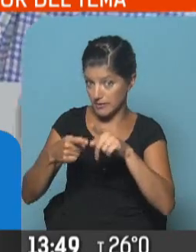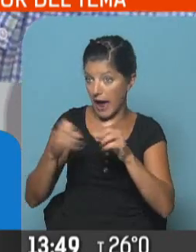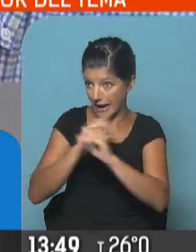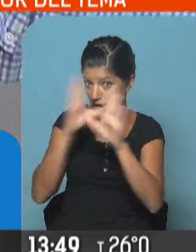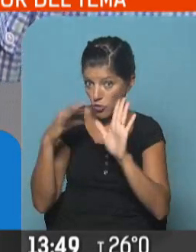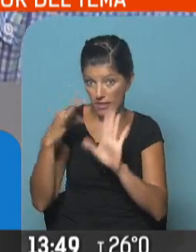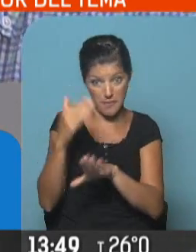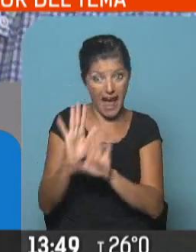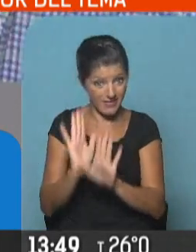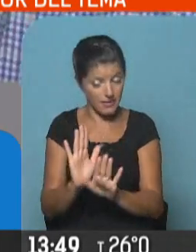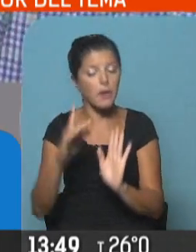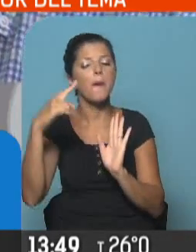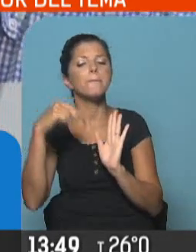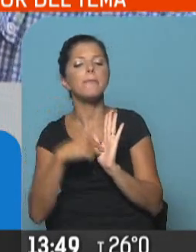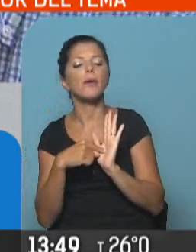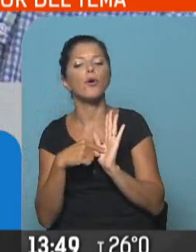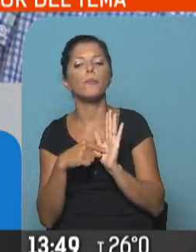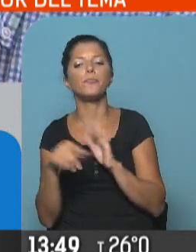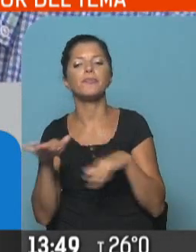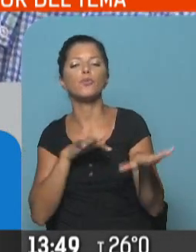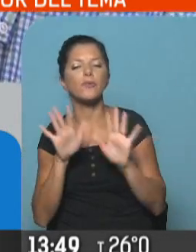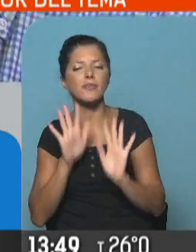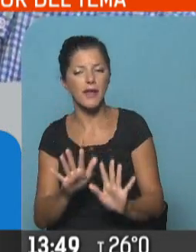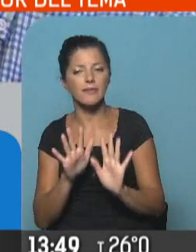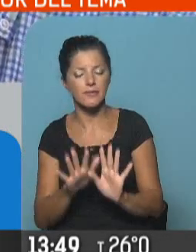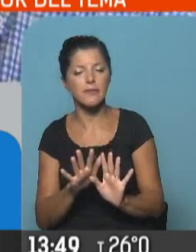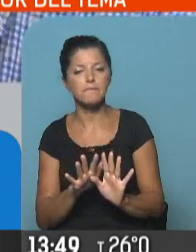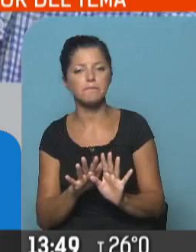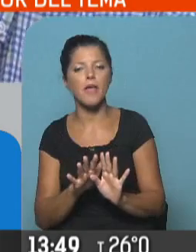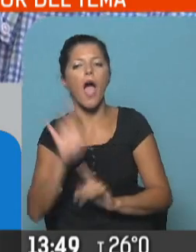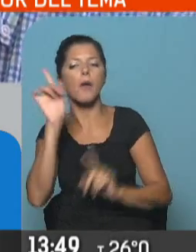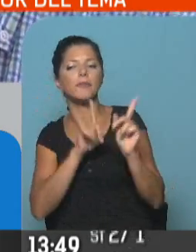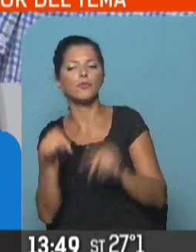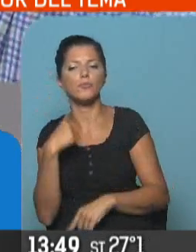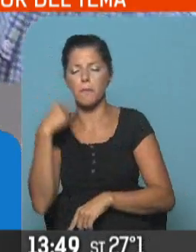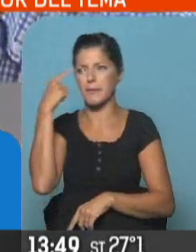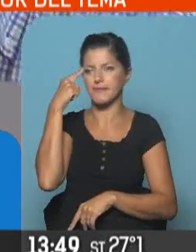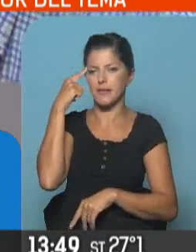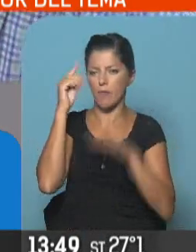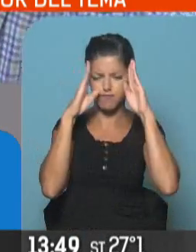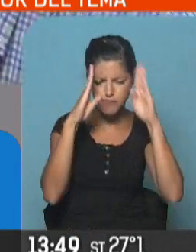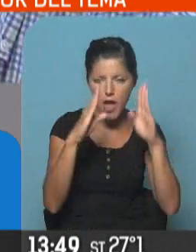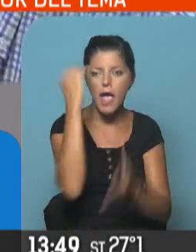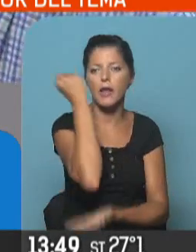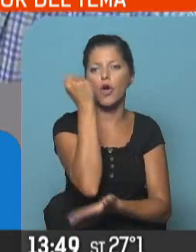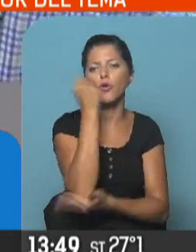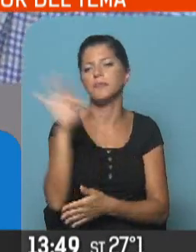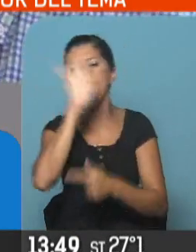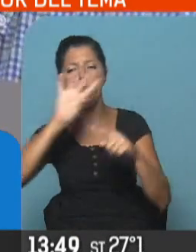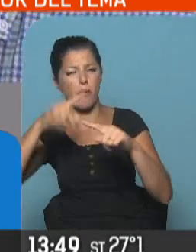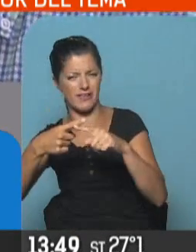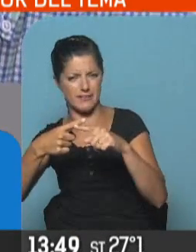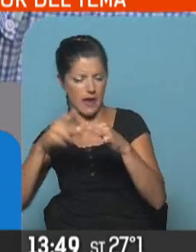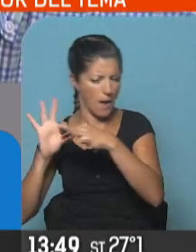pero cuando sucede esto a veces uno fija la mirada demasiado en el enfoque o económico o político,